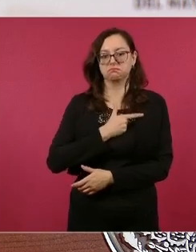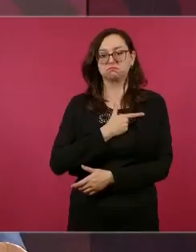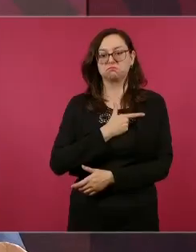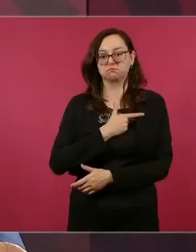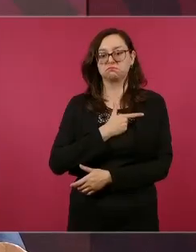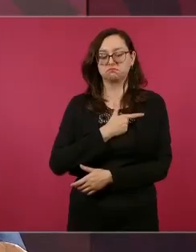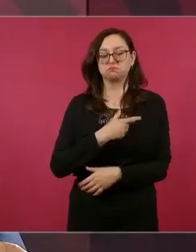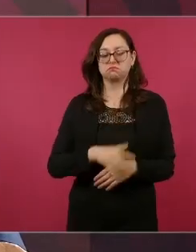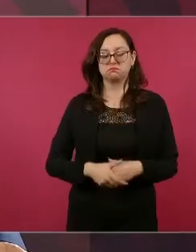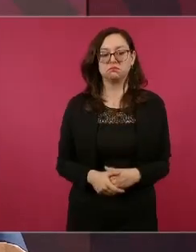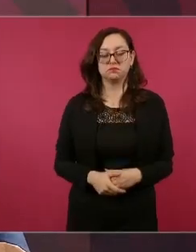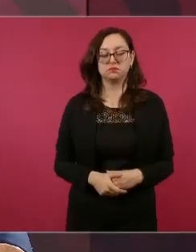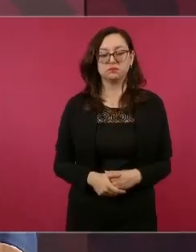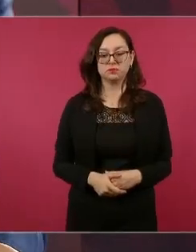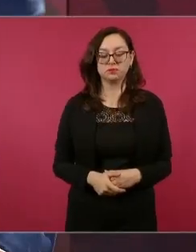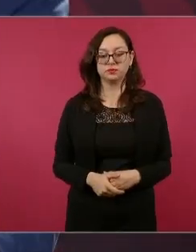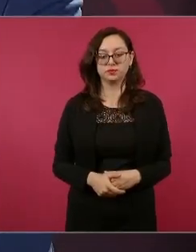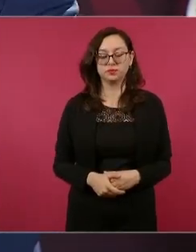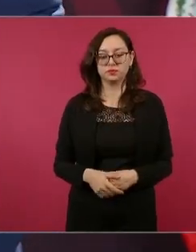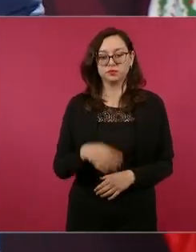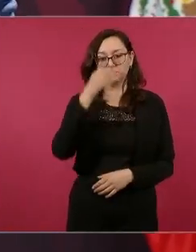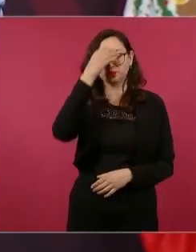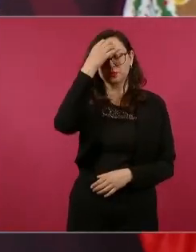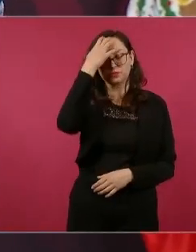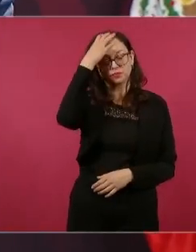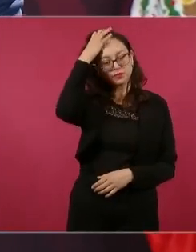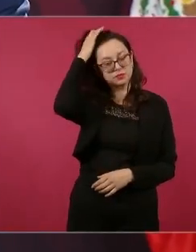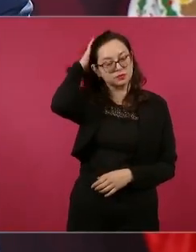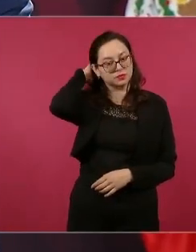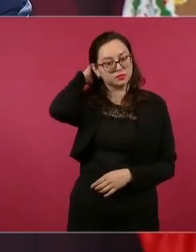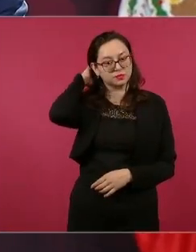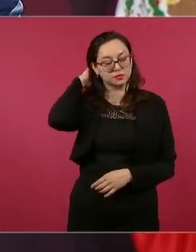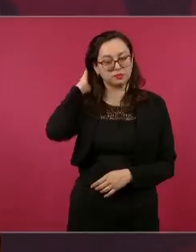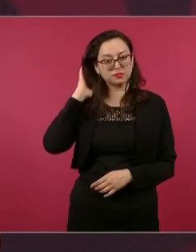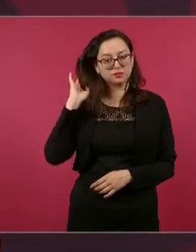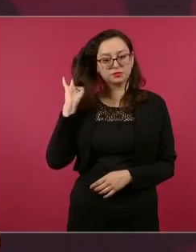también decirles, ¿no? A mí me tocó